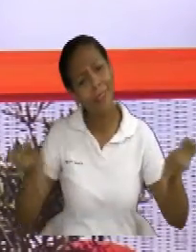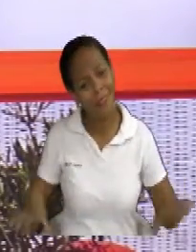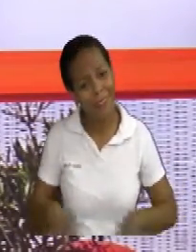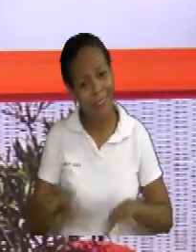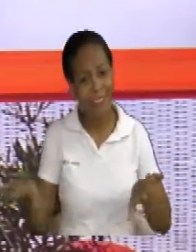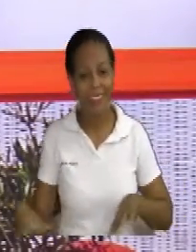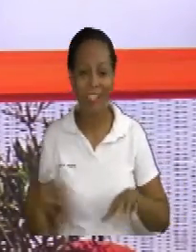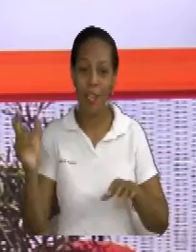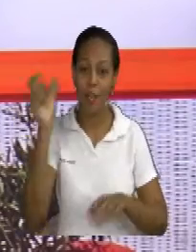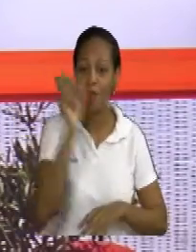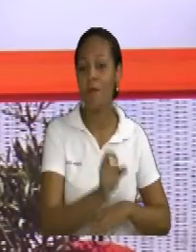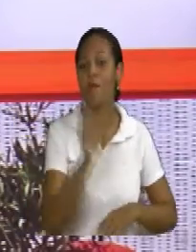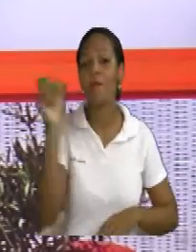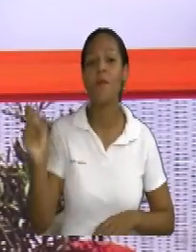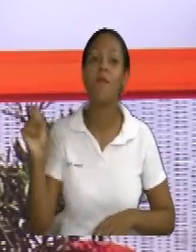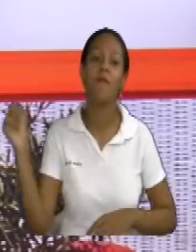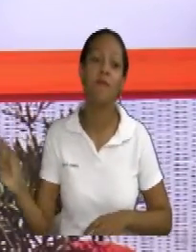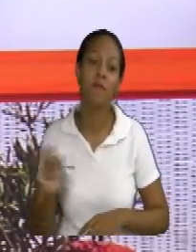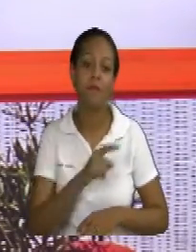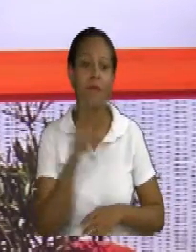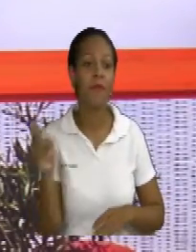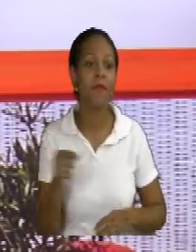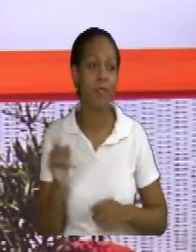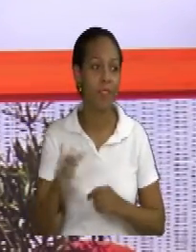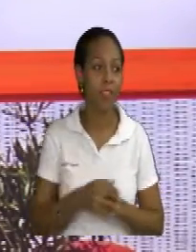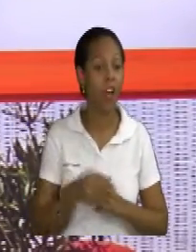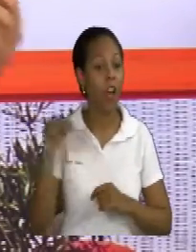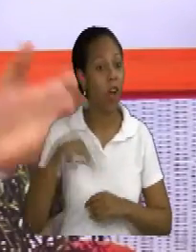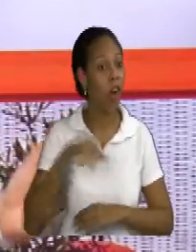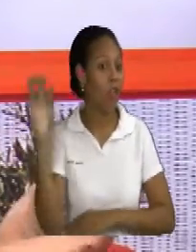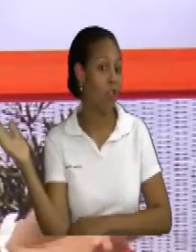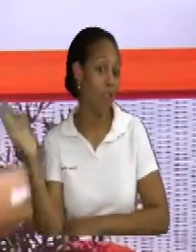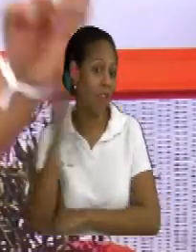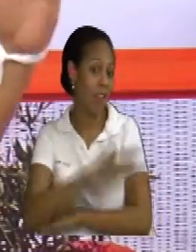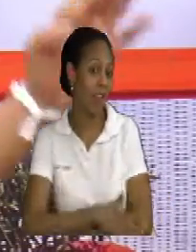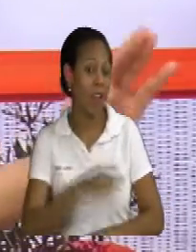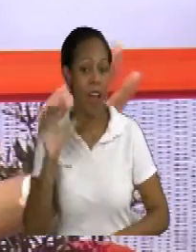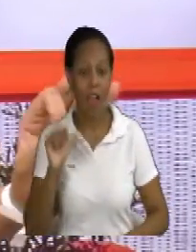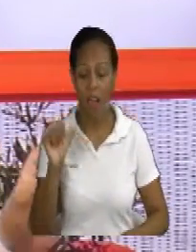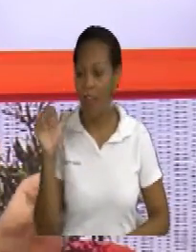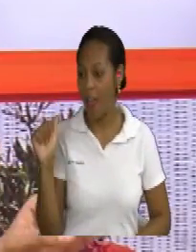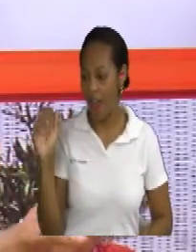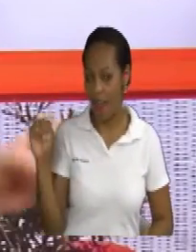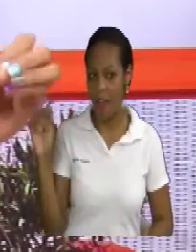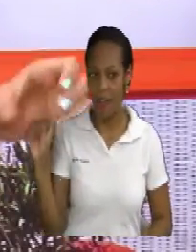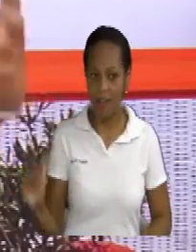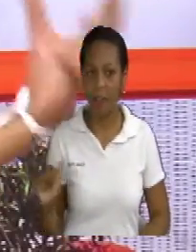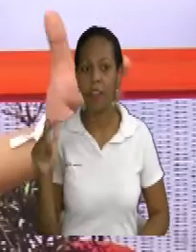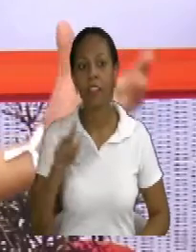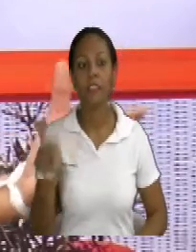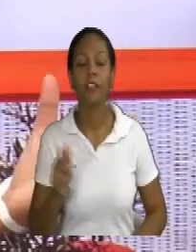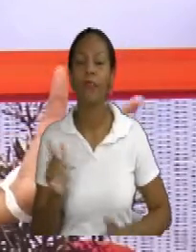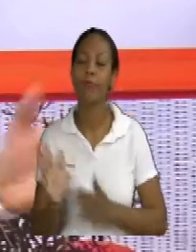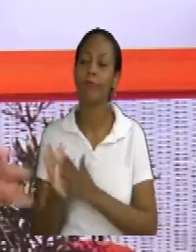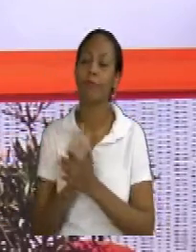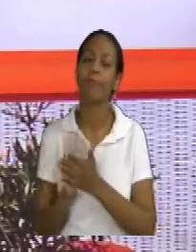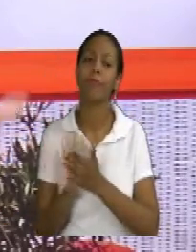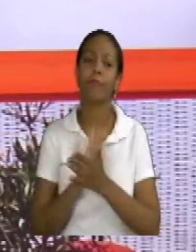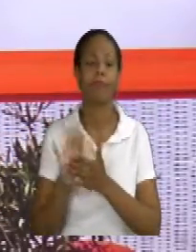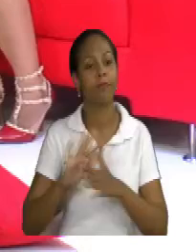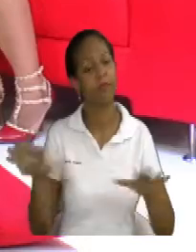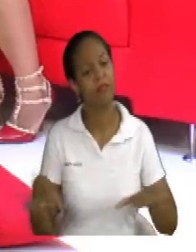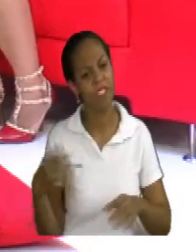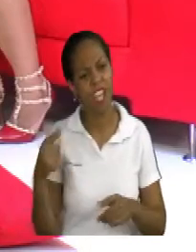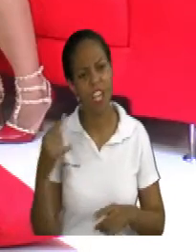las personas del Club Rotario. Por eso el día de hoy me encuentro con la señora Ana, que ella nos va a contar más acerca de toda esta labor que realizan y de